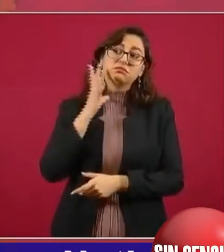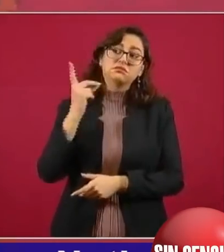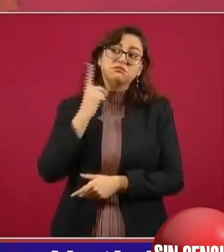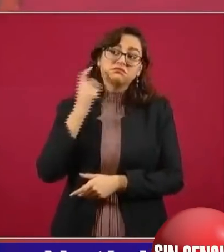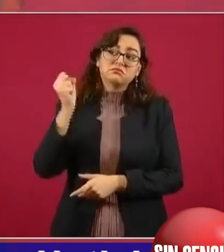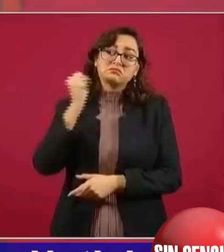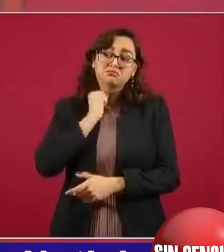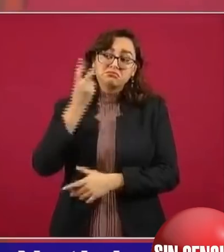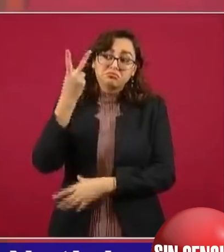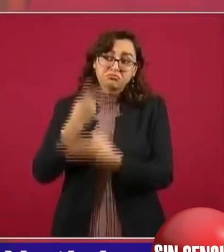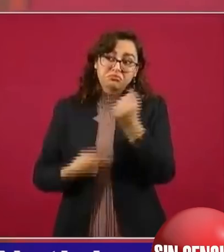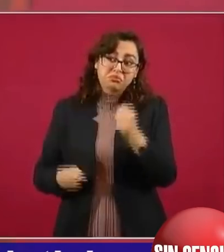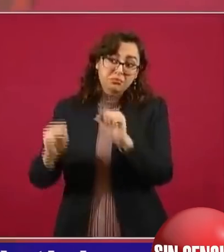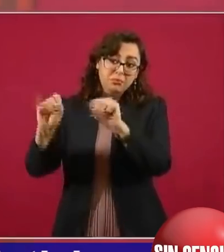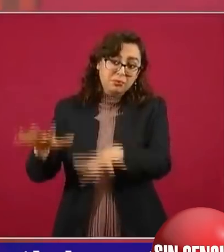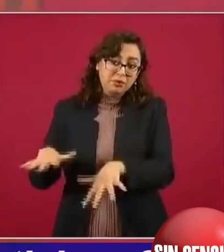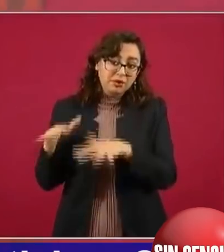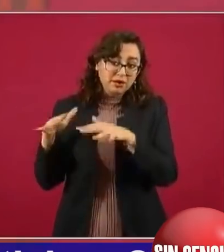Mientras